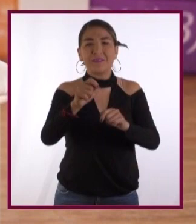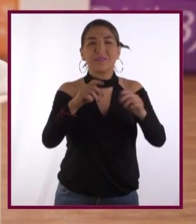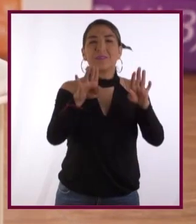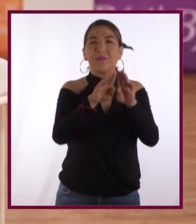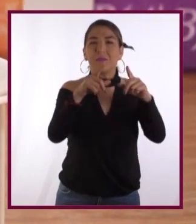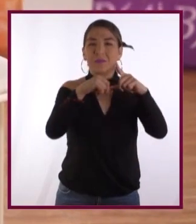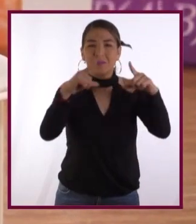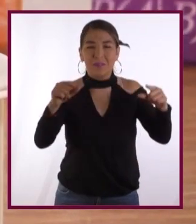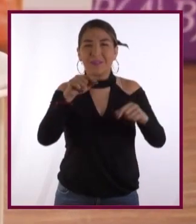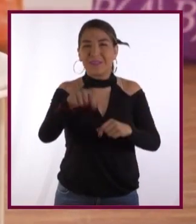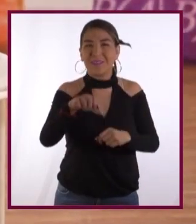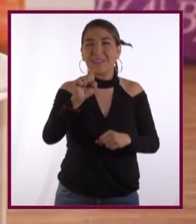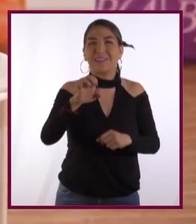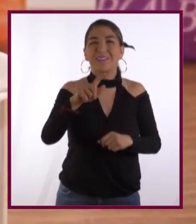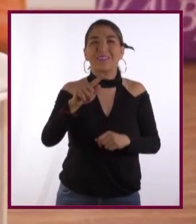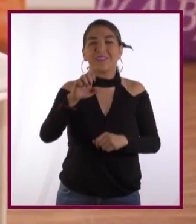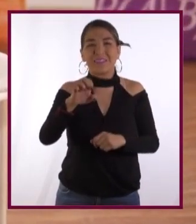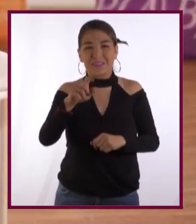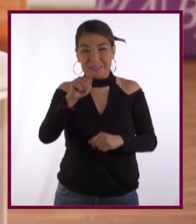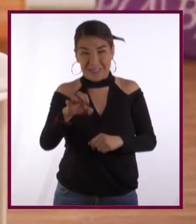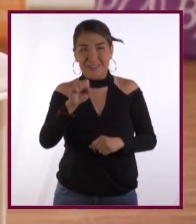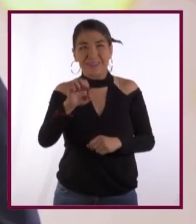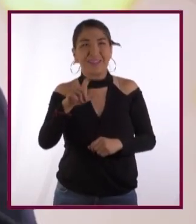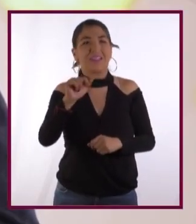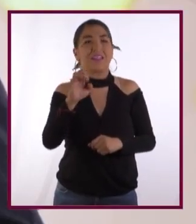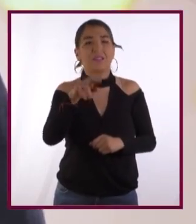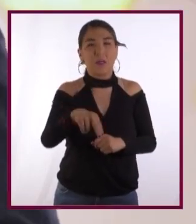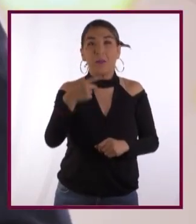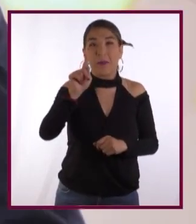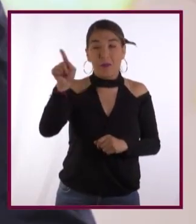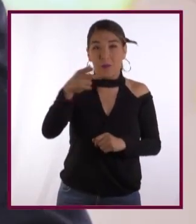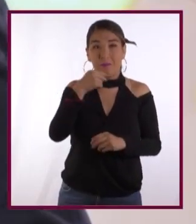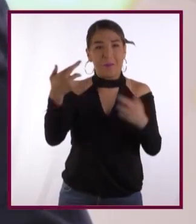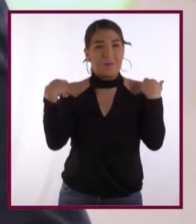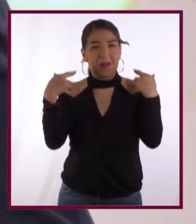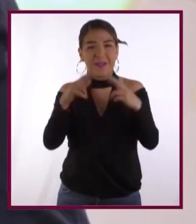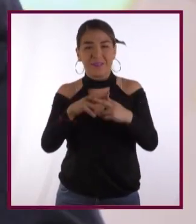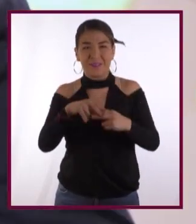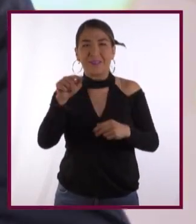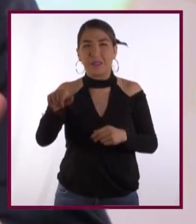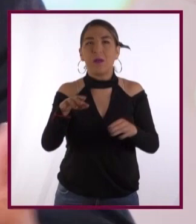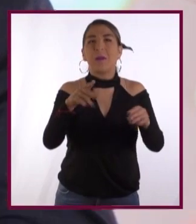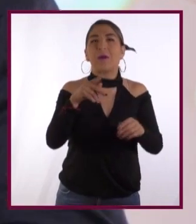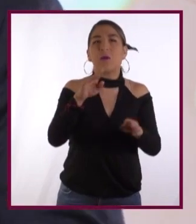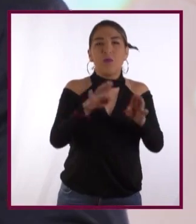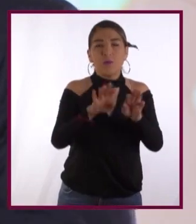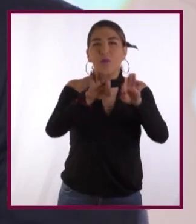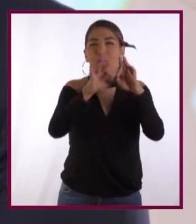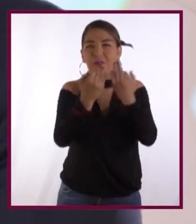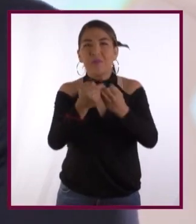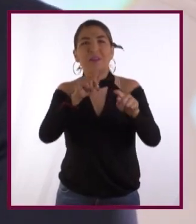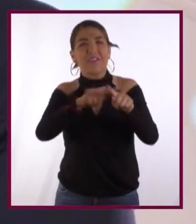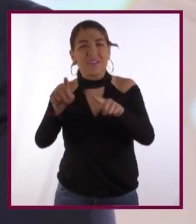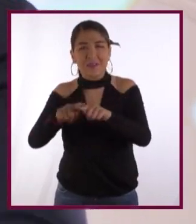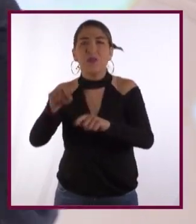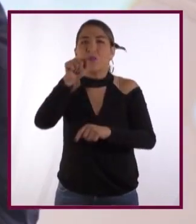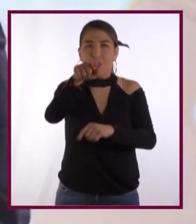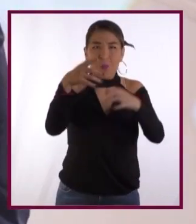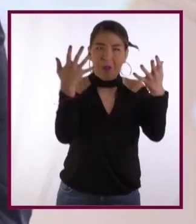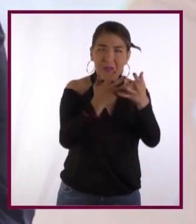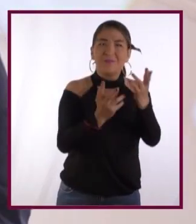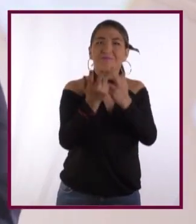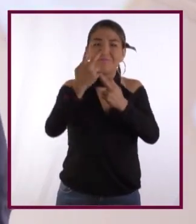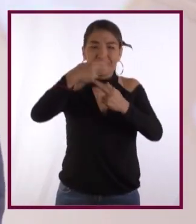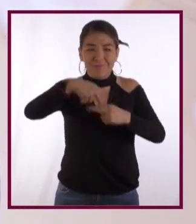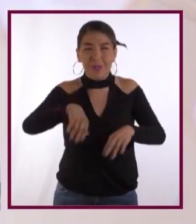dos piezas básicas de su segundo tipo de teselaciones, pero recuerden que Penrose desarrolló otras piezas básicas. Nos